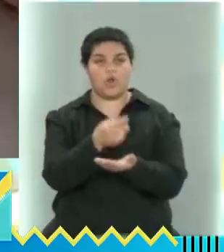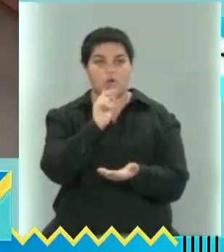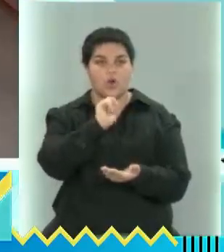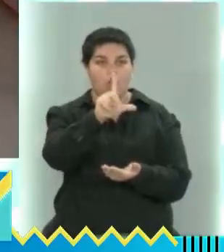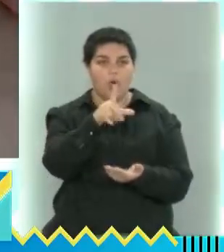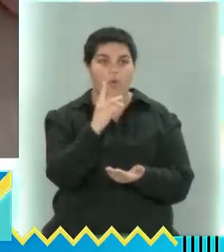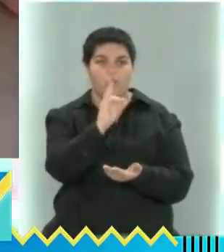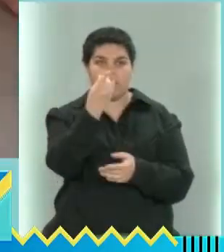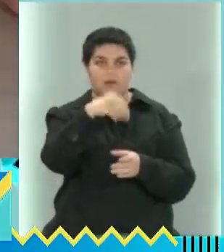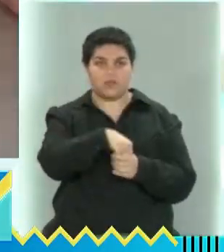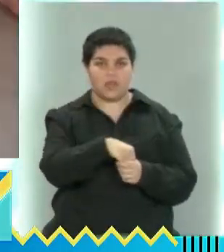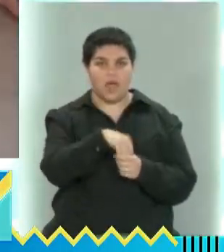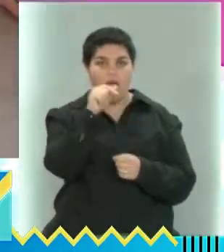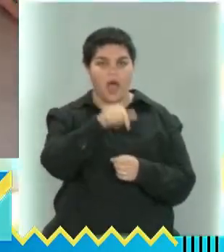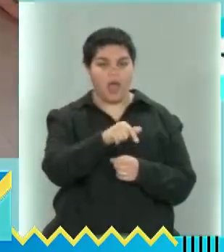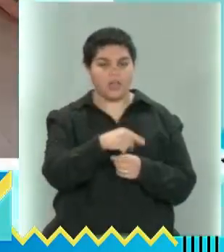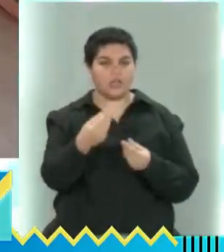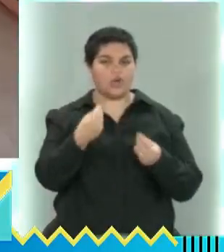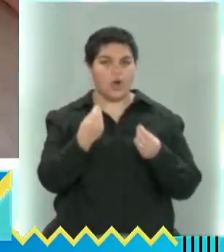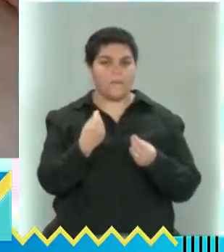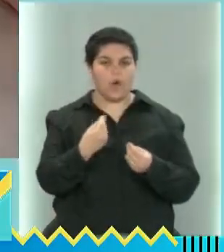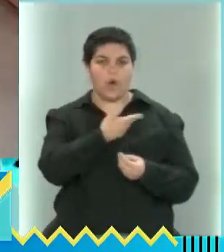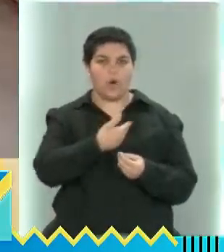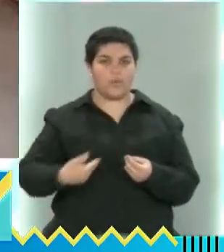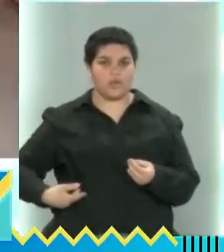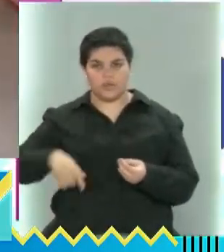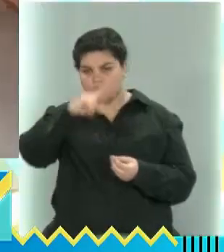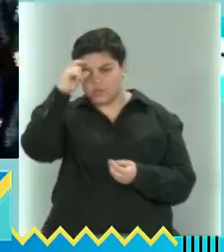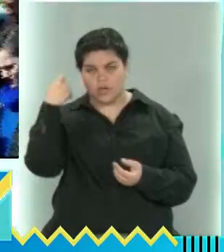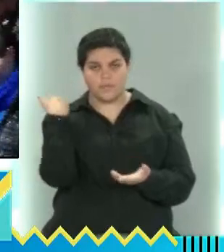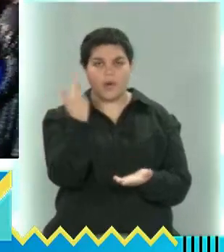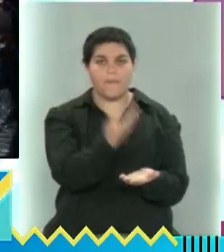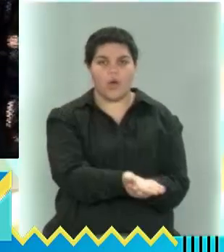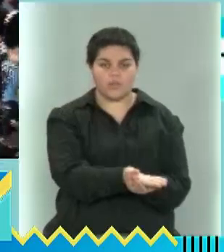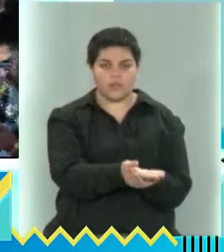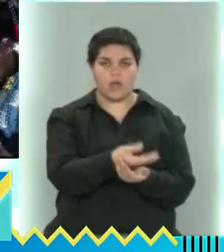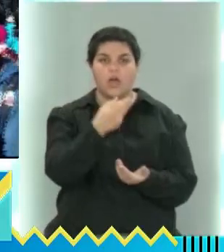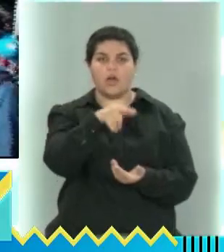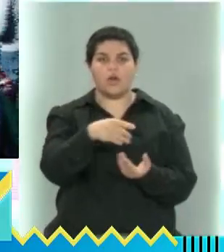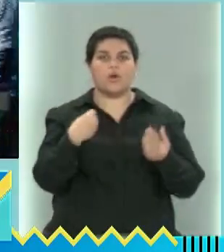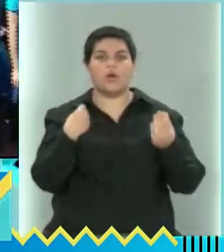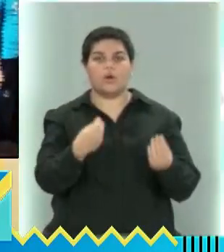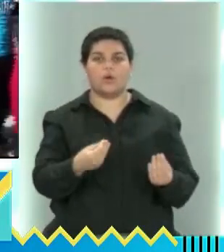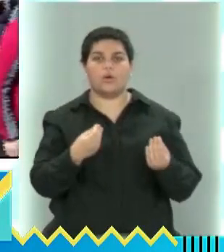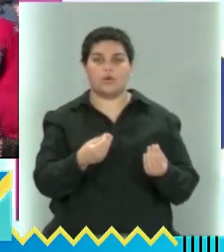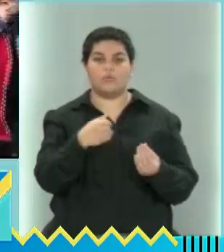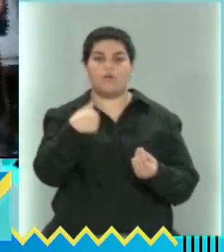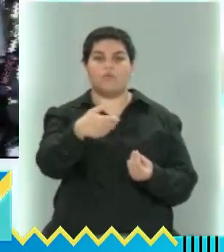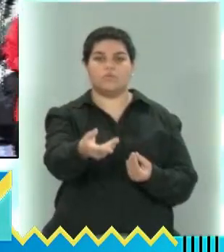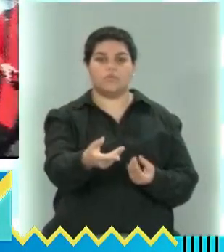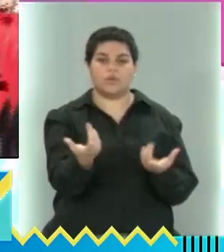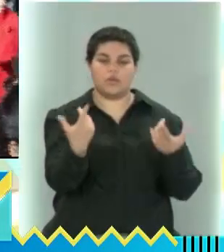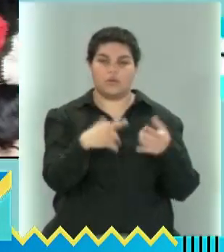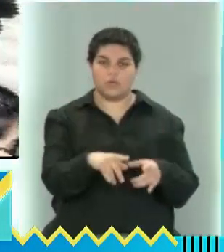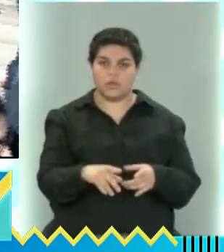términos de la propuesta que se ha hecho desde el gobierno nacional, ¿qué perspectiva crees que se pueda dar en una próxima reunión?